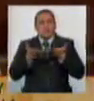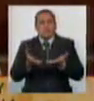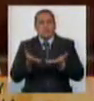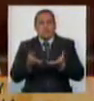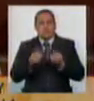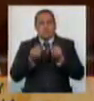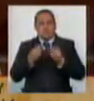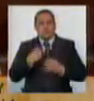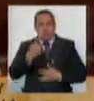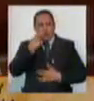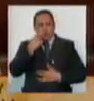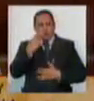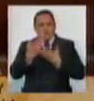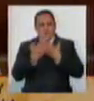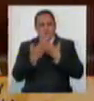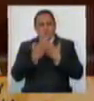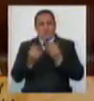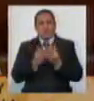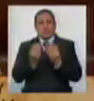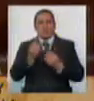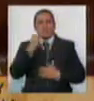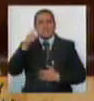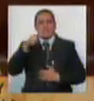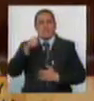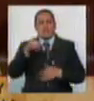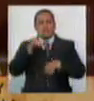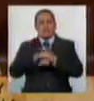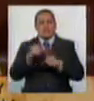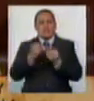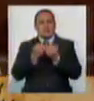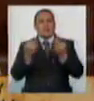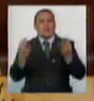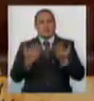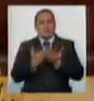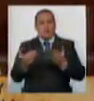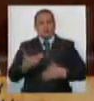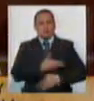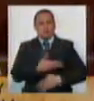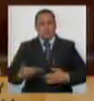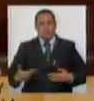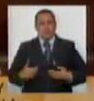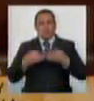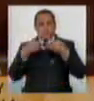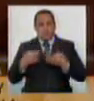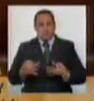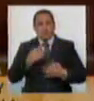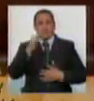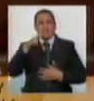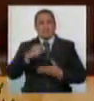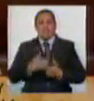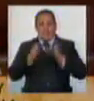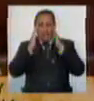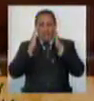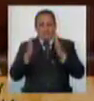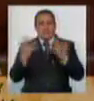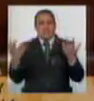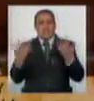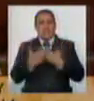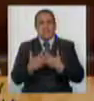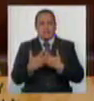nos ha permitido conocer de cerca las necesidades sobre las cuales un Estado eficiente debe actuar de manera